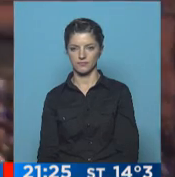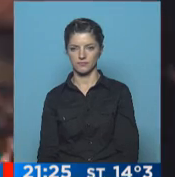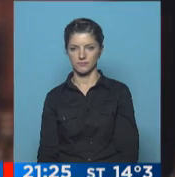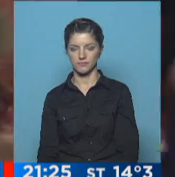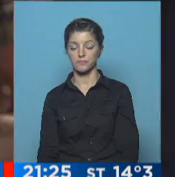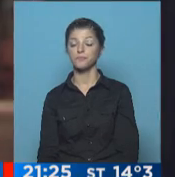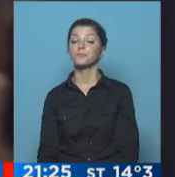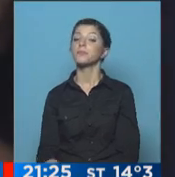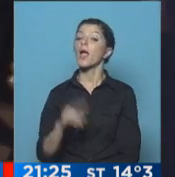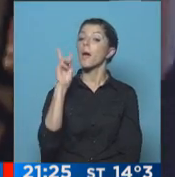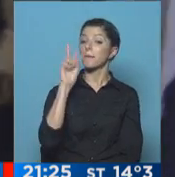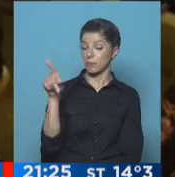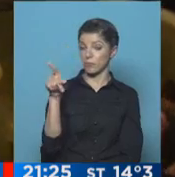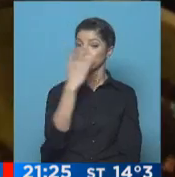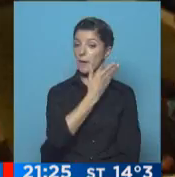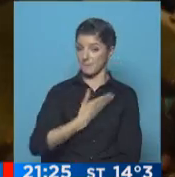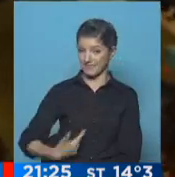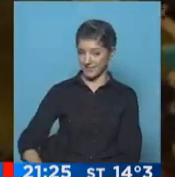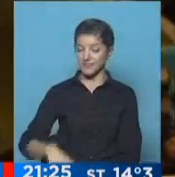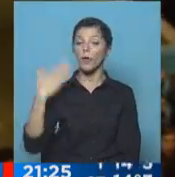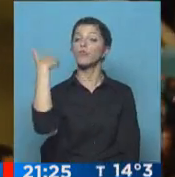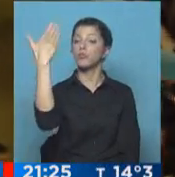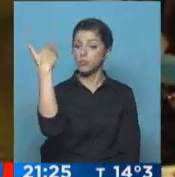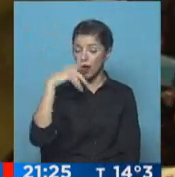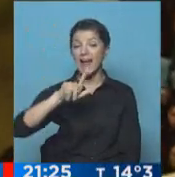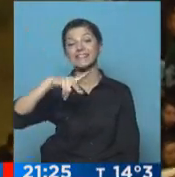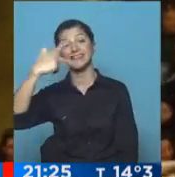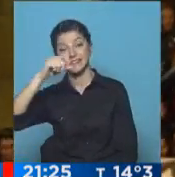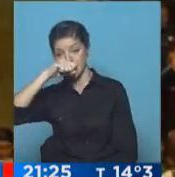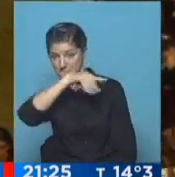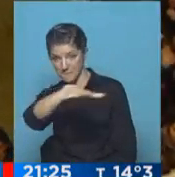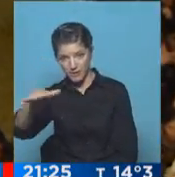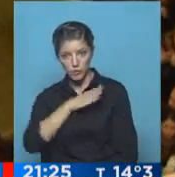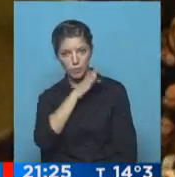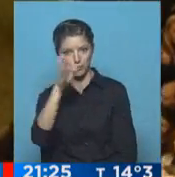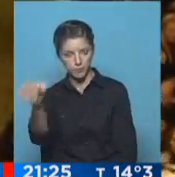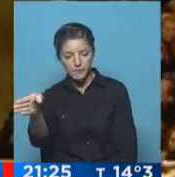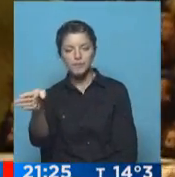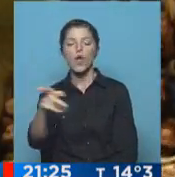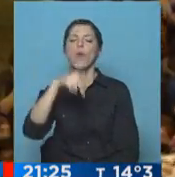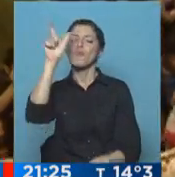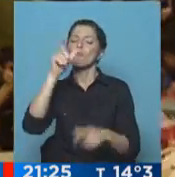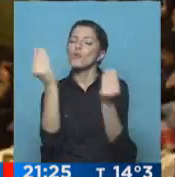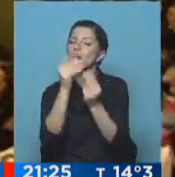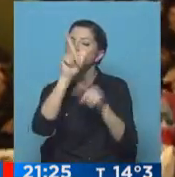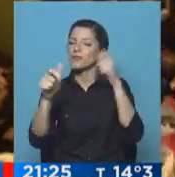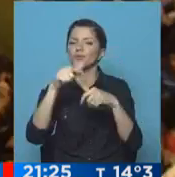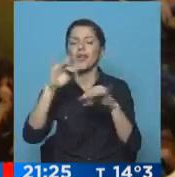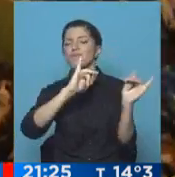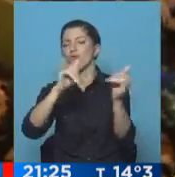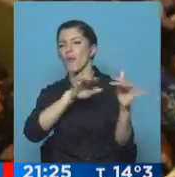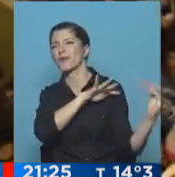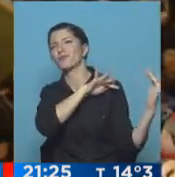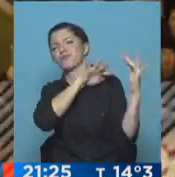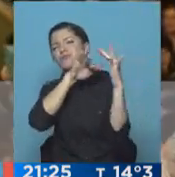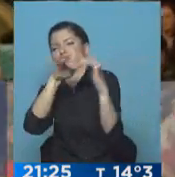A la presidenta, en este caso dirigiéndose al tercer patio. Bueno, es mucha la militancia, son muchos los jóvenes que se han